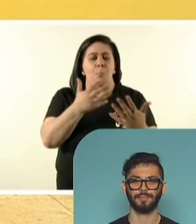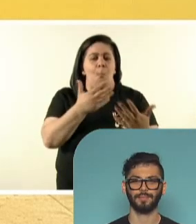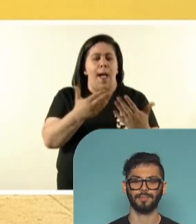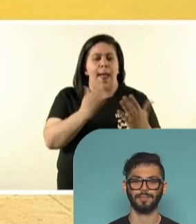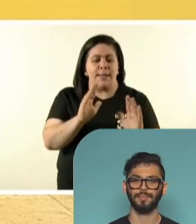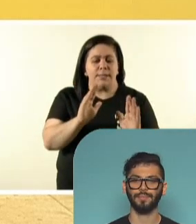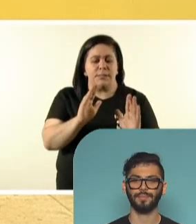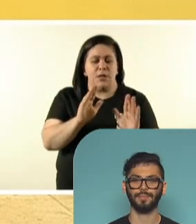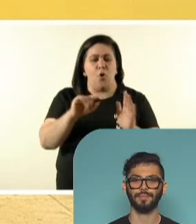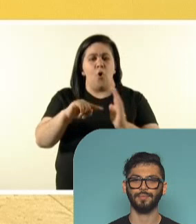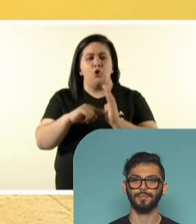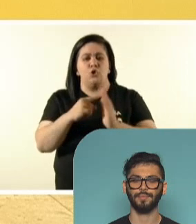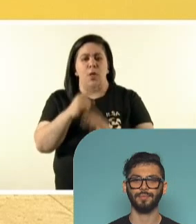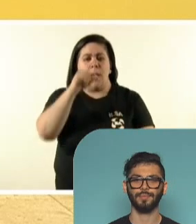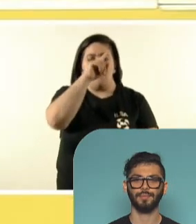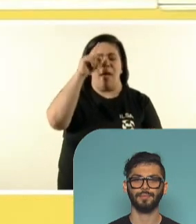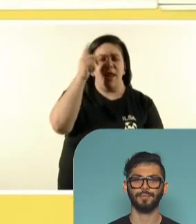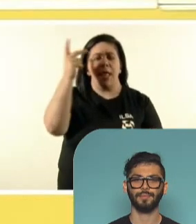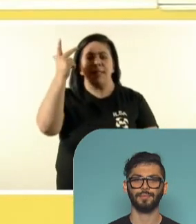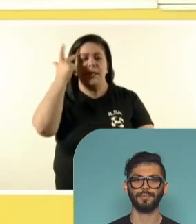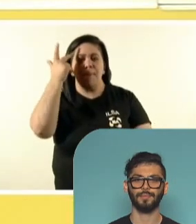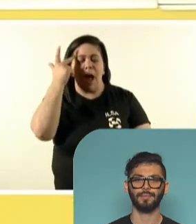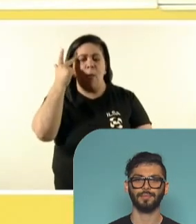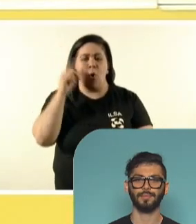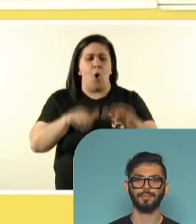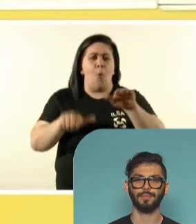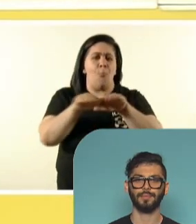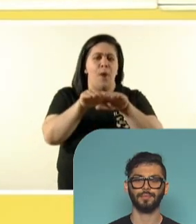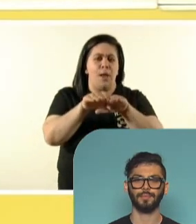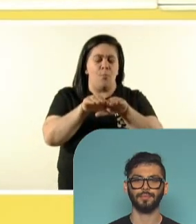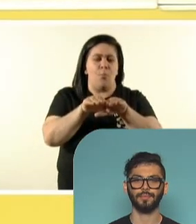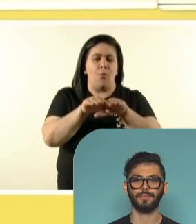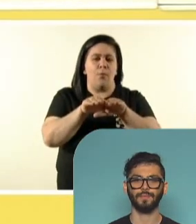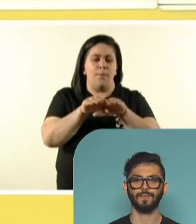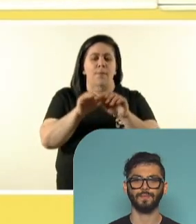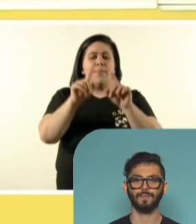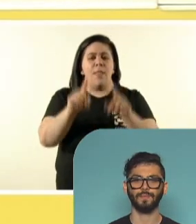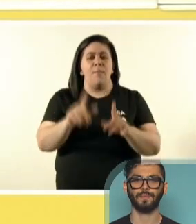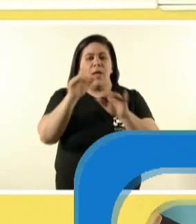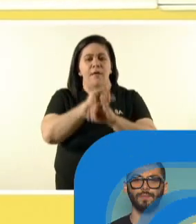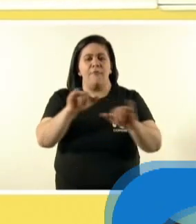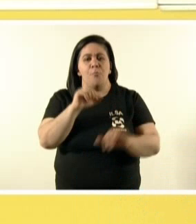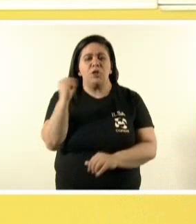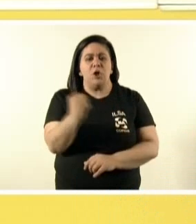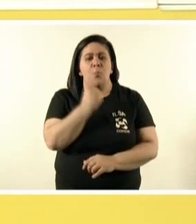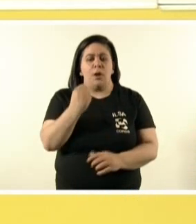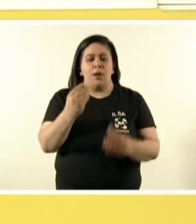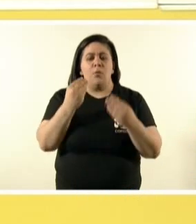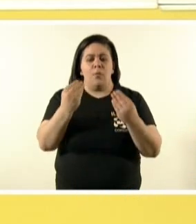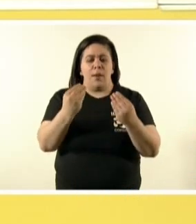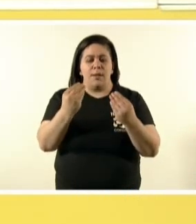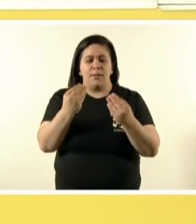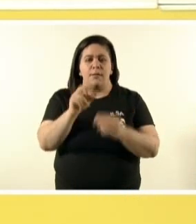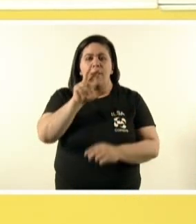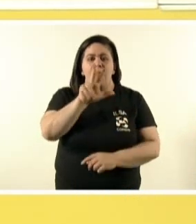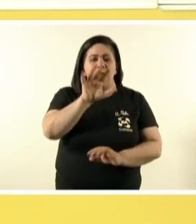ciudades, como Madrid, San Pablo. Otro dato importante es que pudimos detectar a 1 de